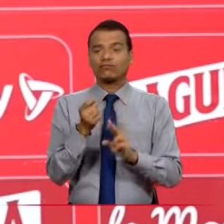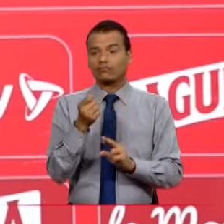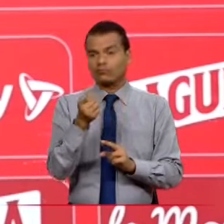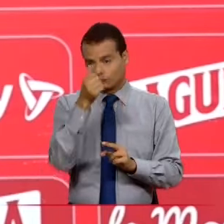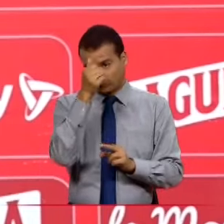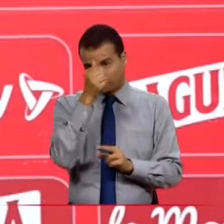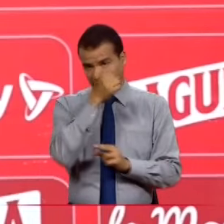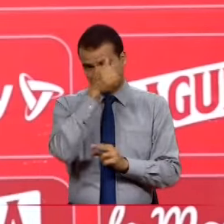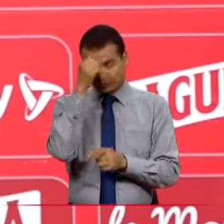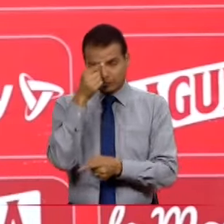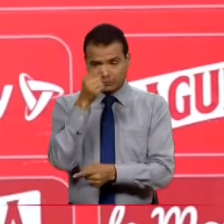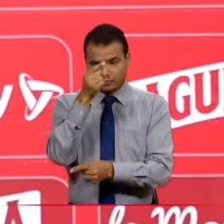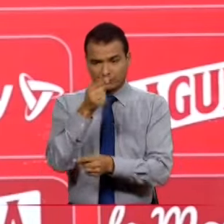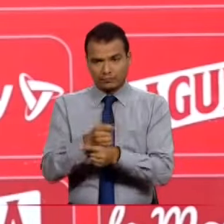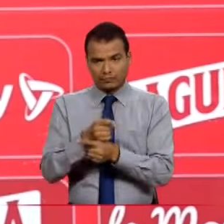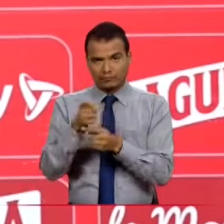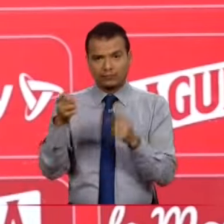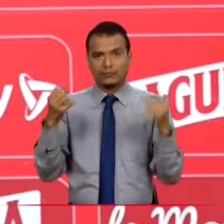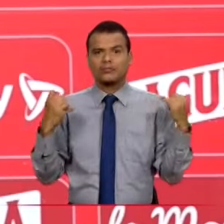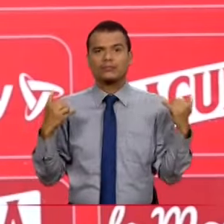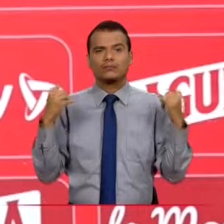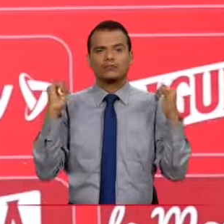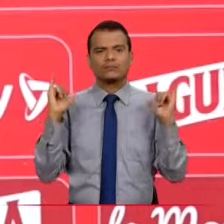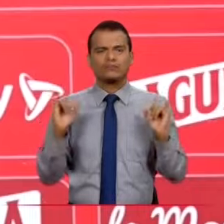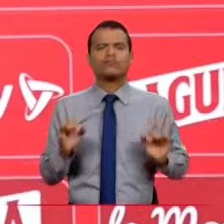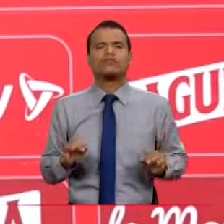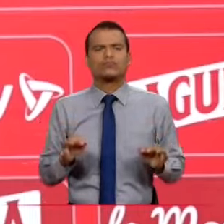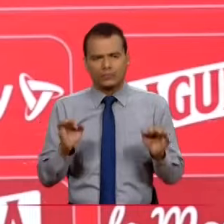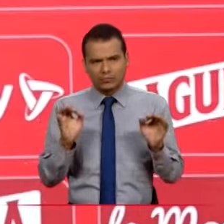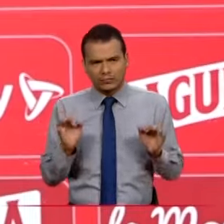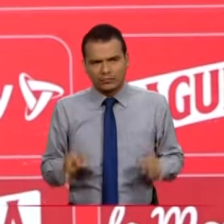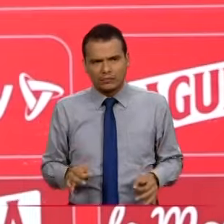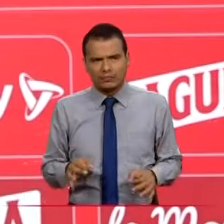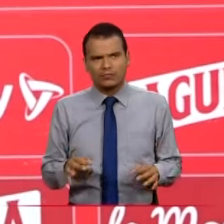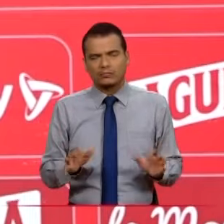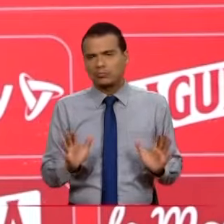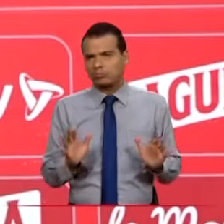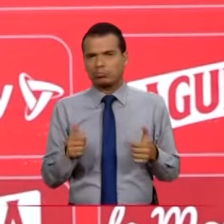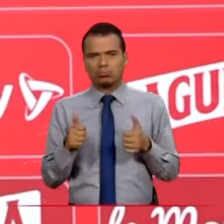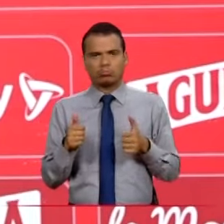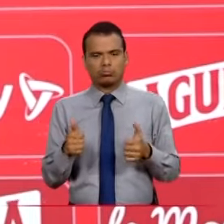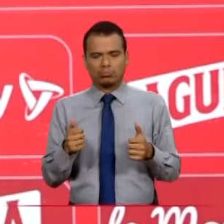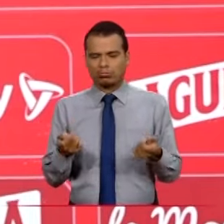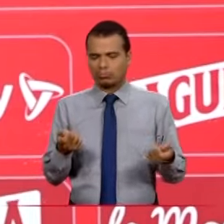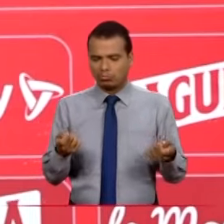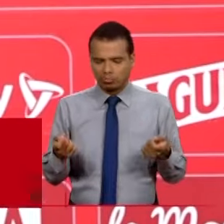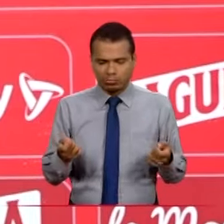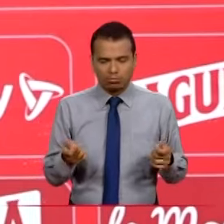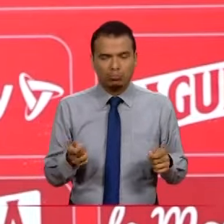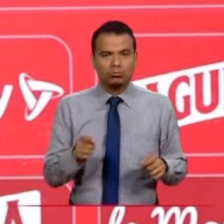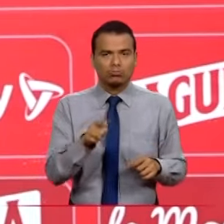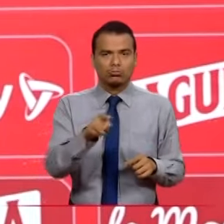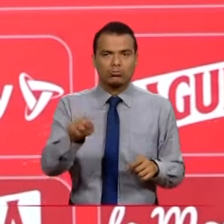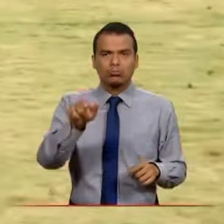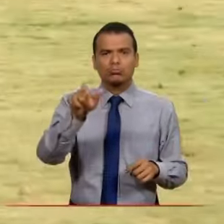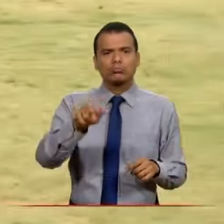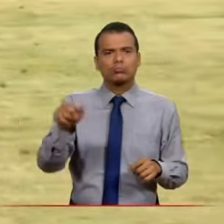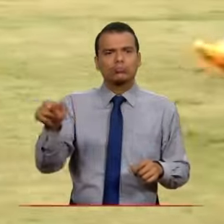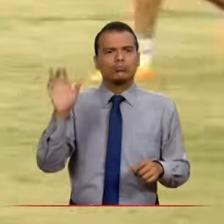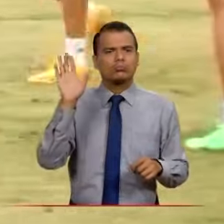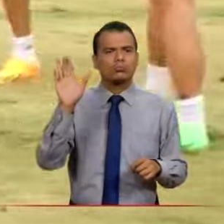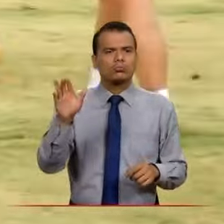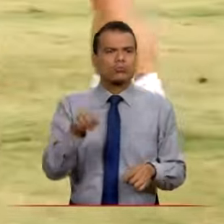en Medellín pero pero sí son los partidos lindos para para jugar los que le gusta al futbolista poder